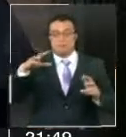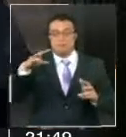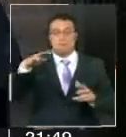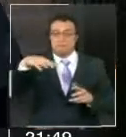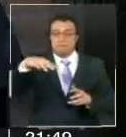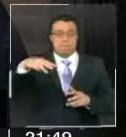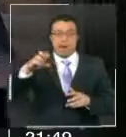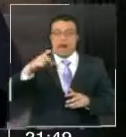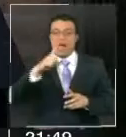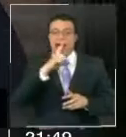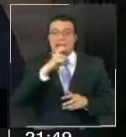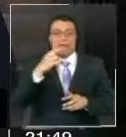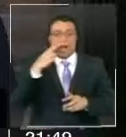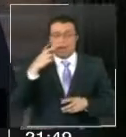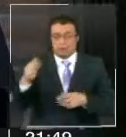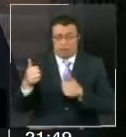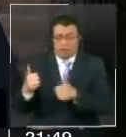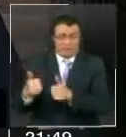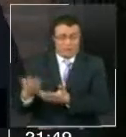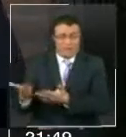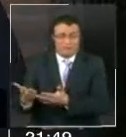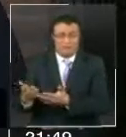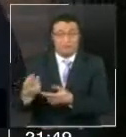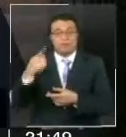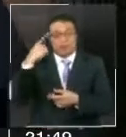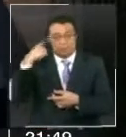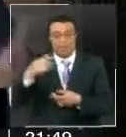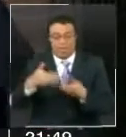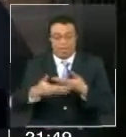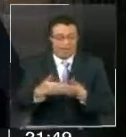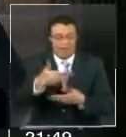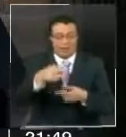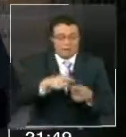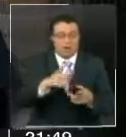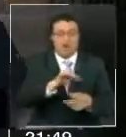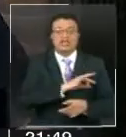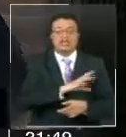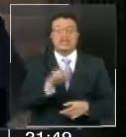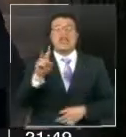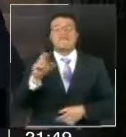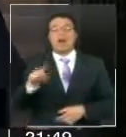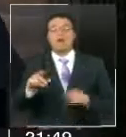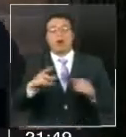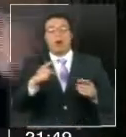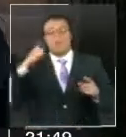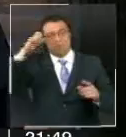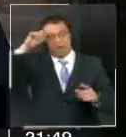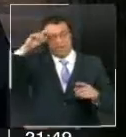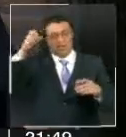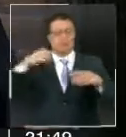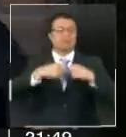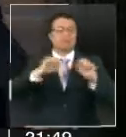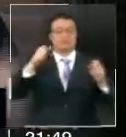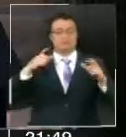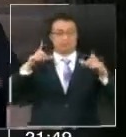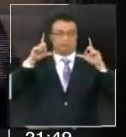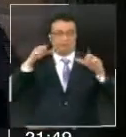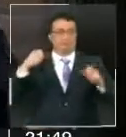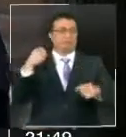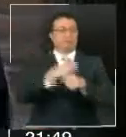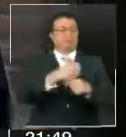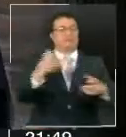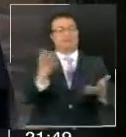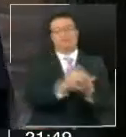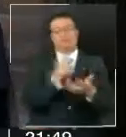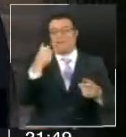ningún problema y lo haría muy bien. Pero esto que sale en la prensa o en Chile, vamos, se habla como que Providencia está regalado, que el que es candidato es alcalde